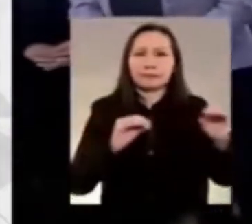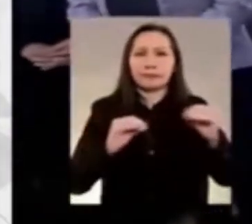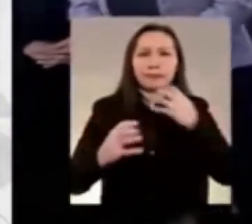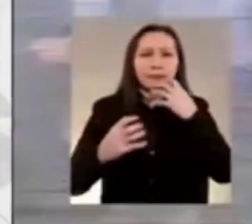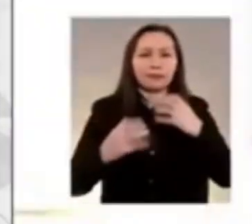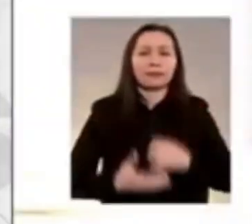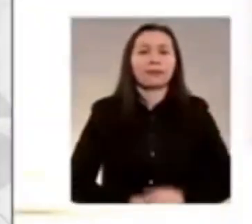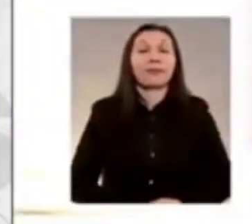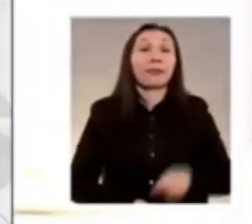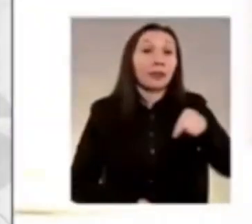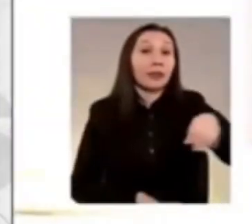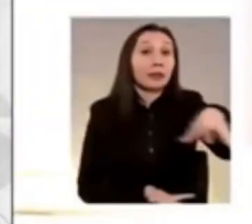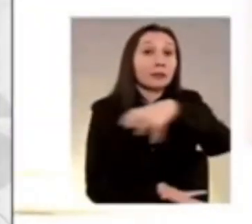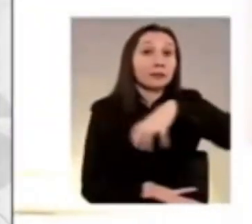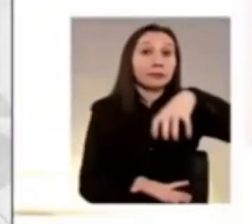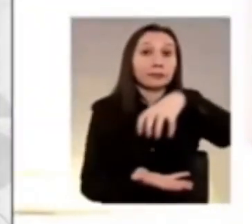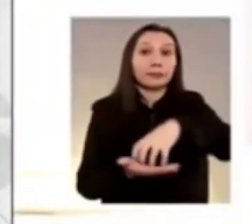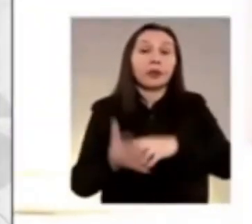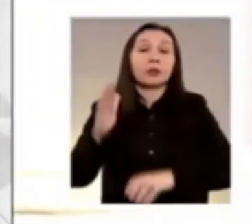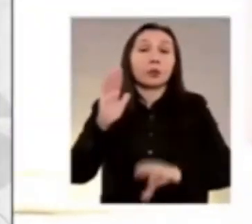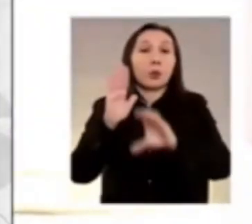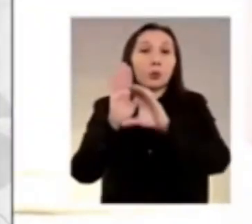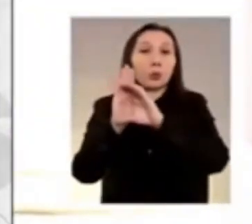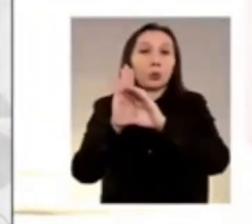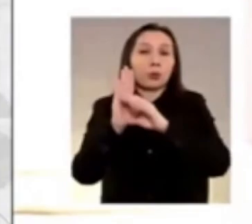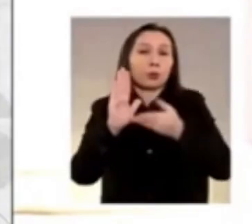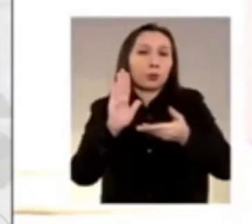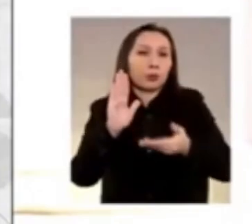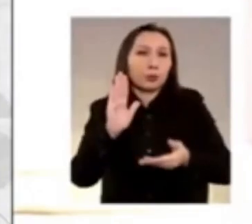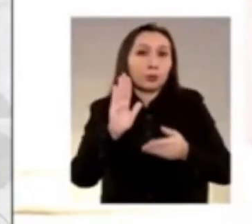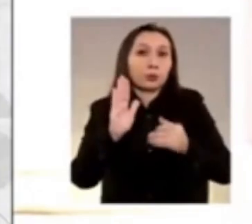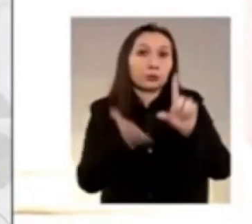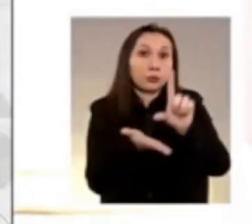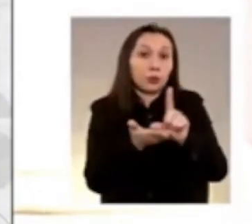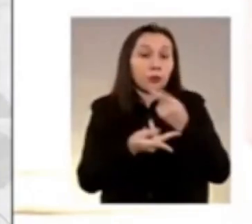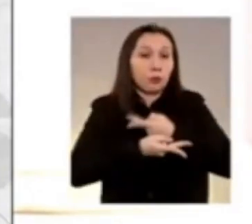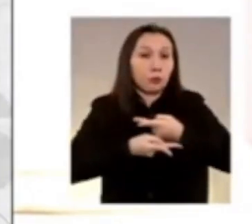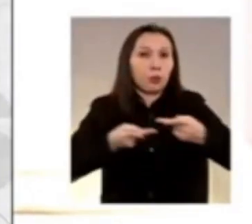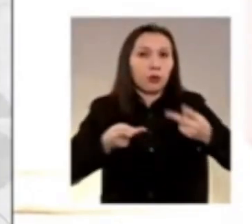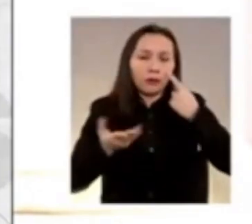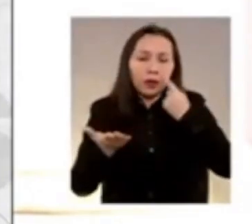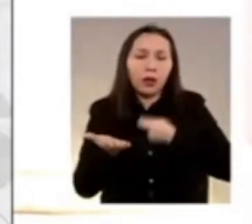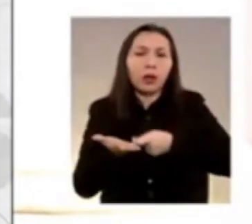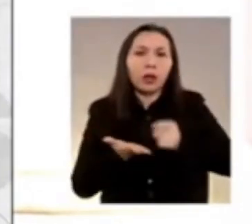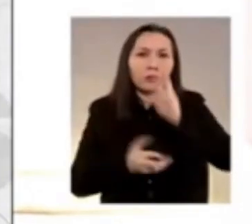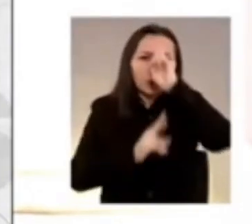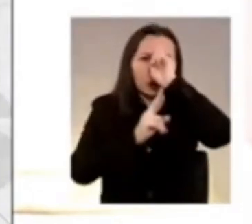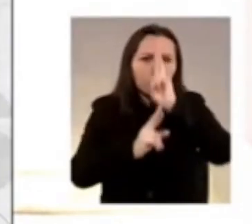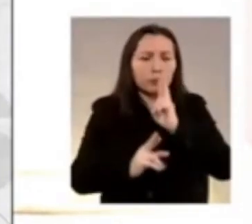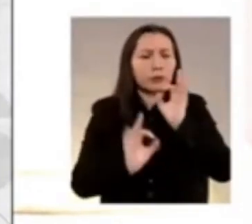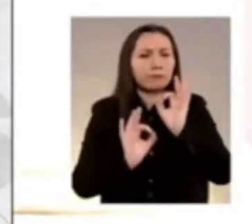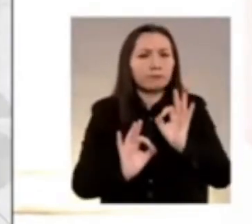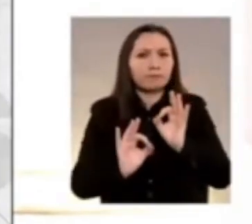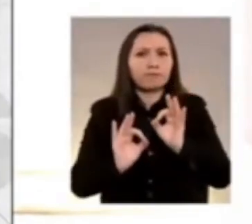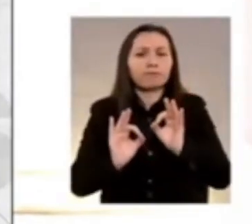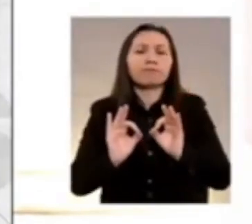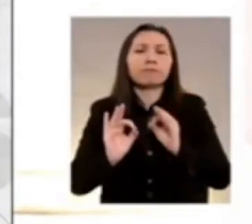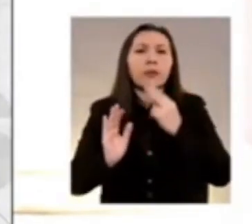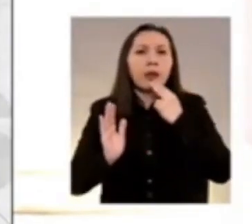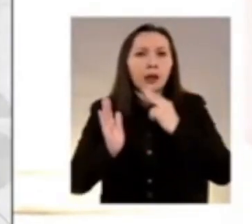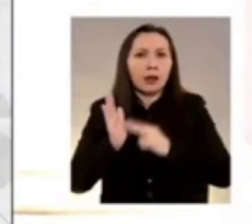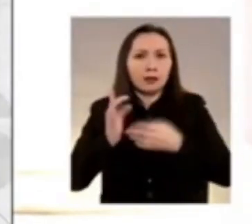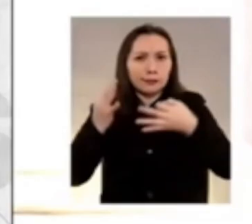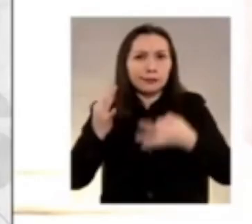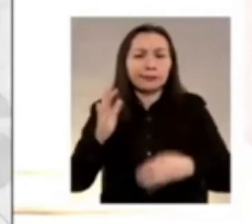Gutiérrez Müller, ahora con el presidente Gustavo Petro, después de haber saludado, después de haberse abrazado con el presidente Gabriel Boric. Estamos esperando